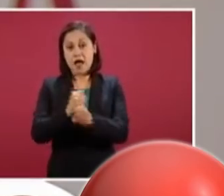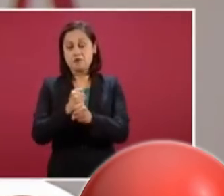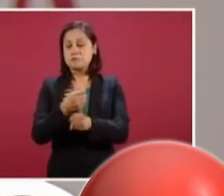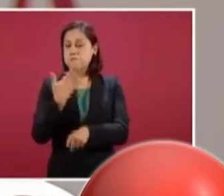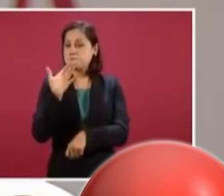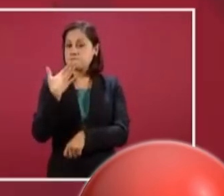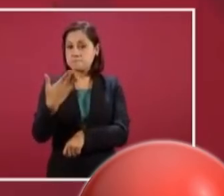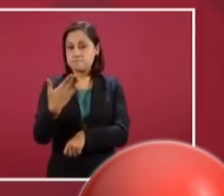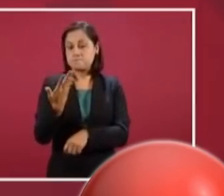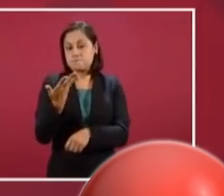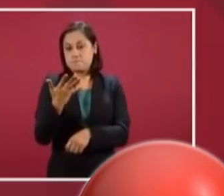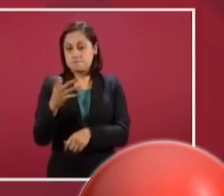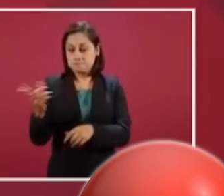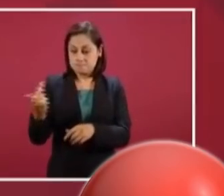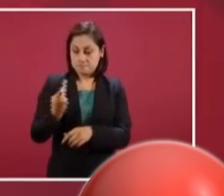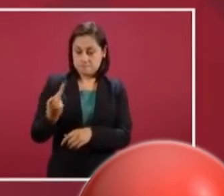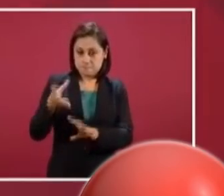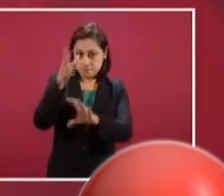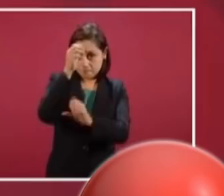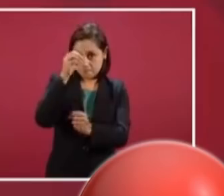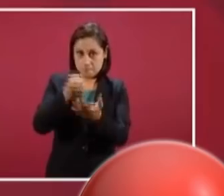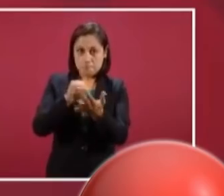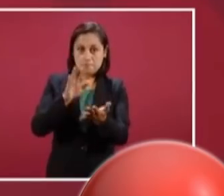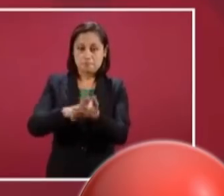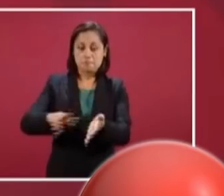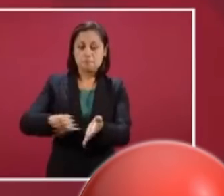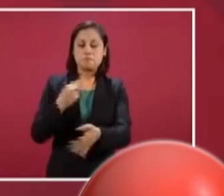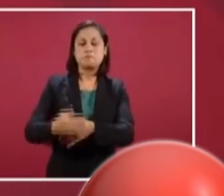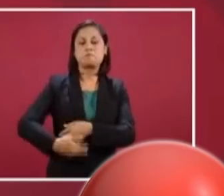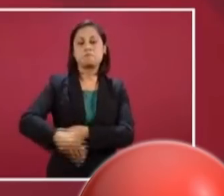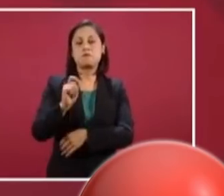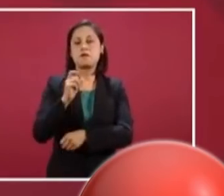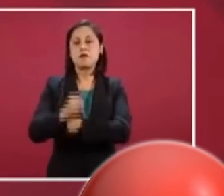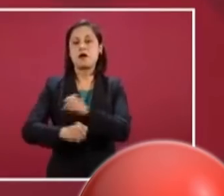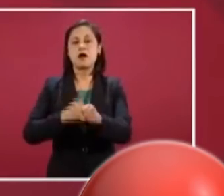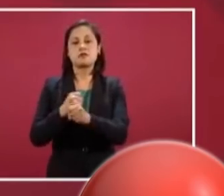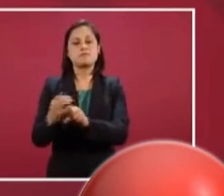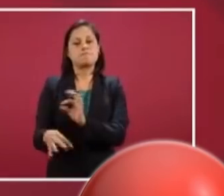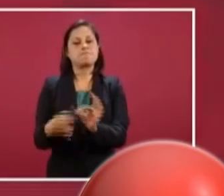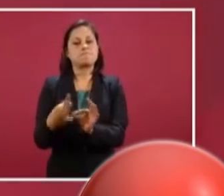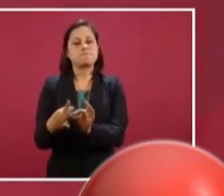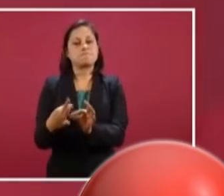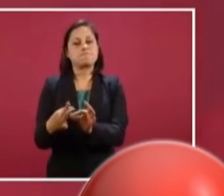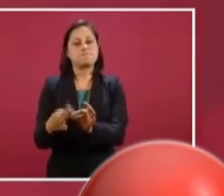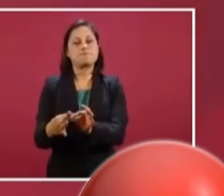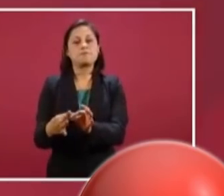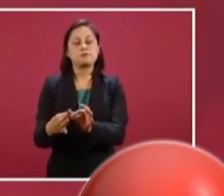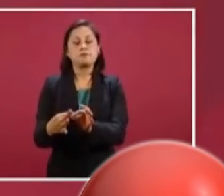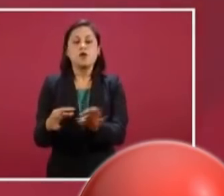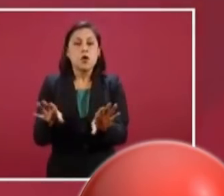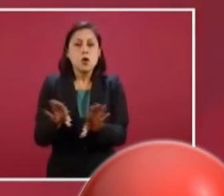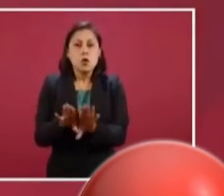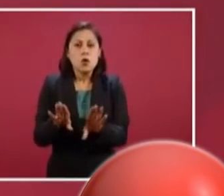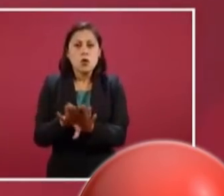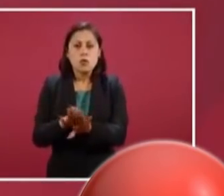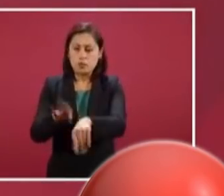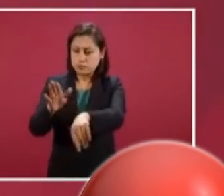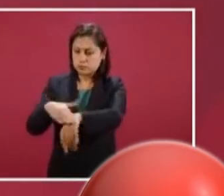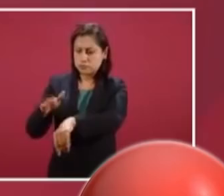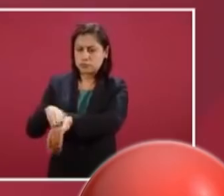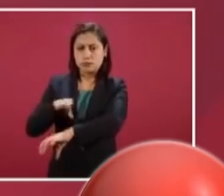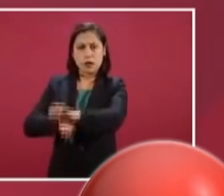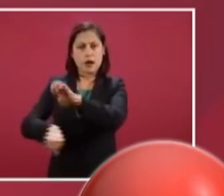este acuerdo se habló con las empresas, se